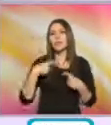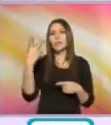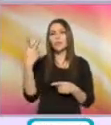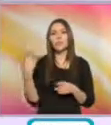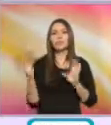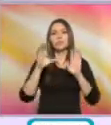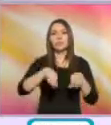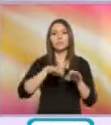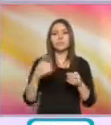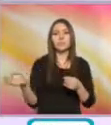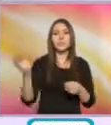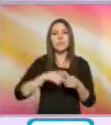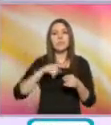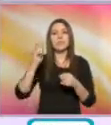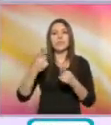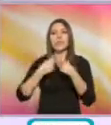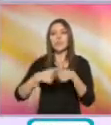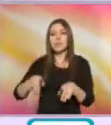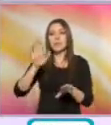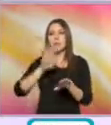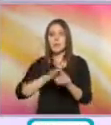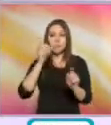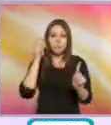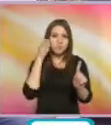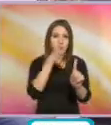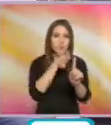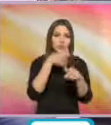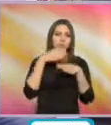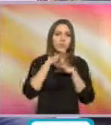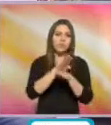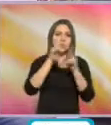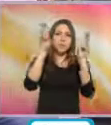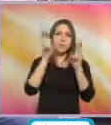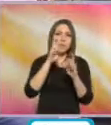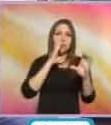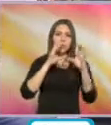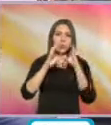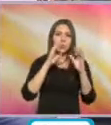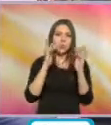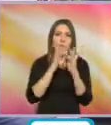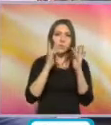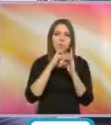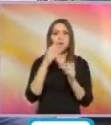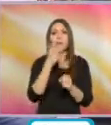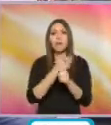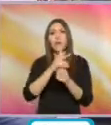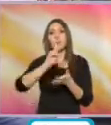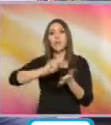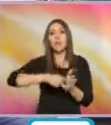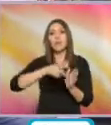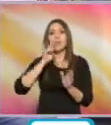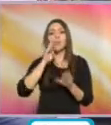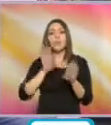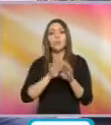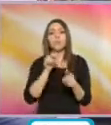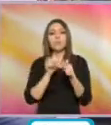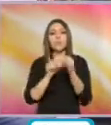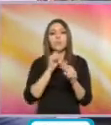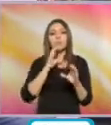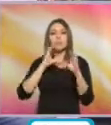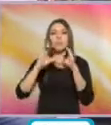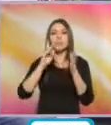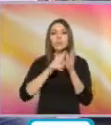más de ataque, de ser más directos en el tema de comunicación, y podríamos empezar a ver nuevamente este estilo de comunicación como de